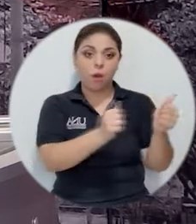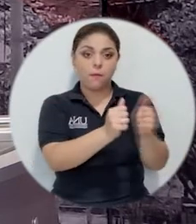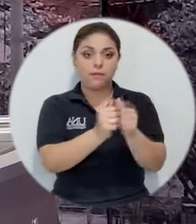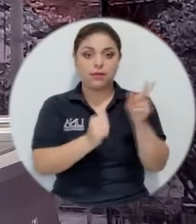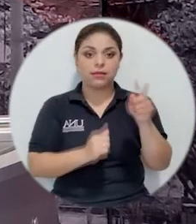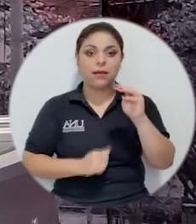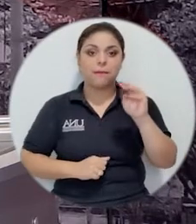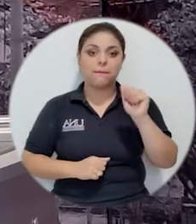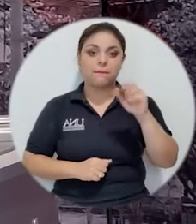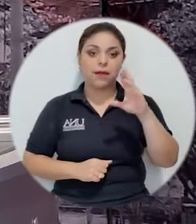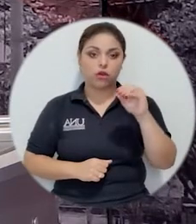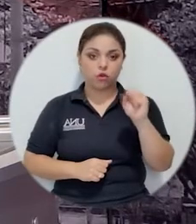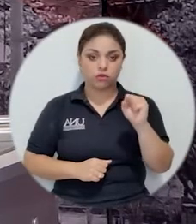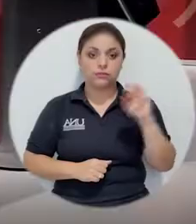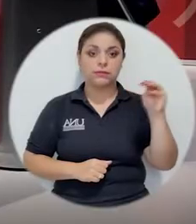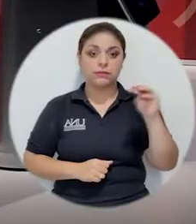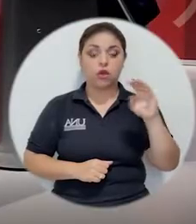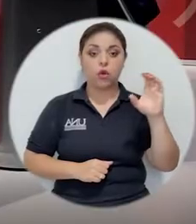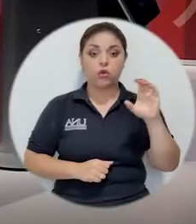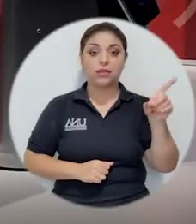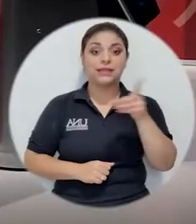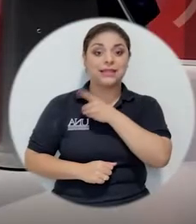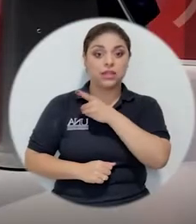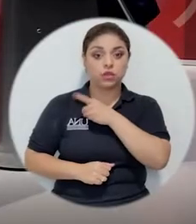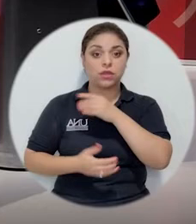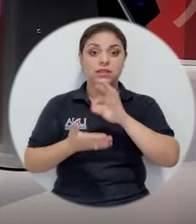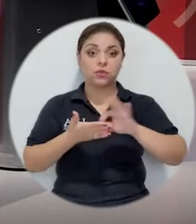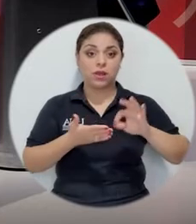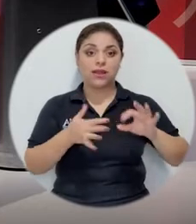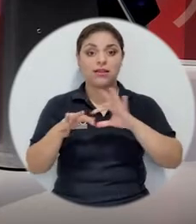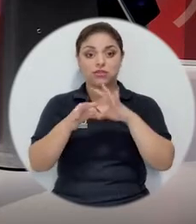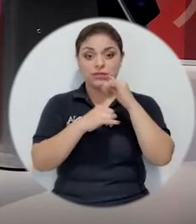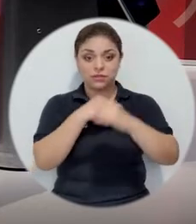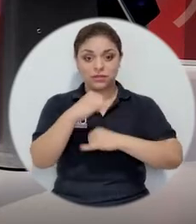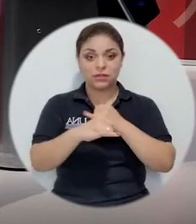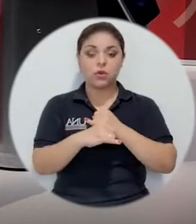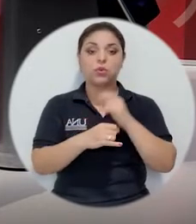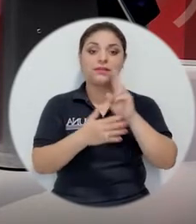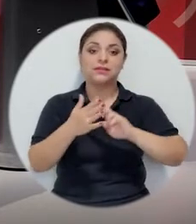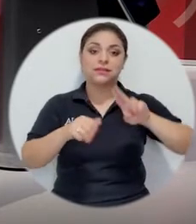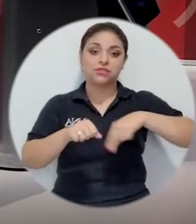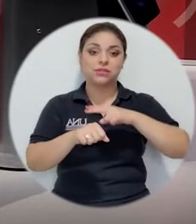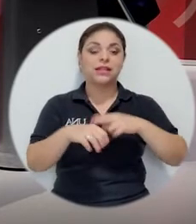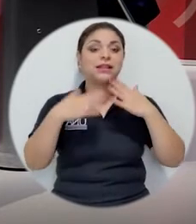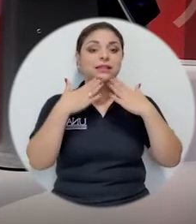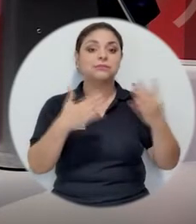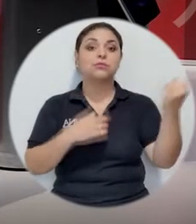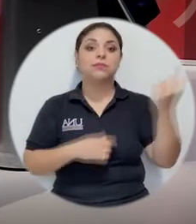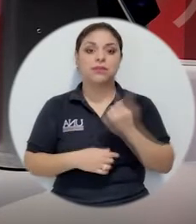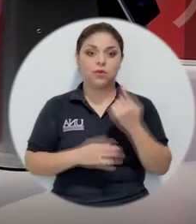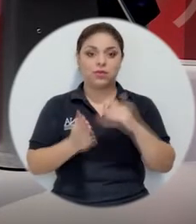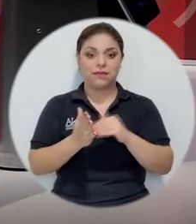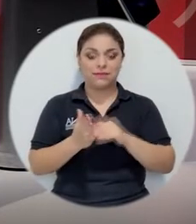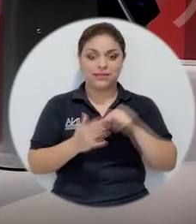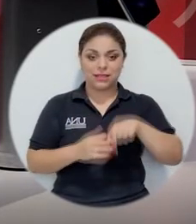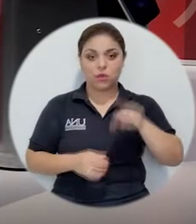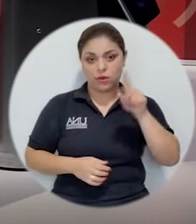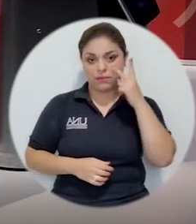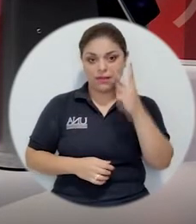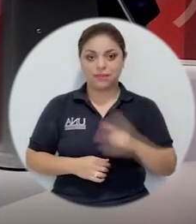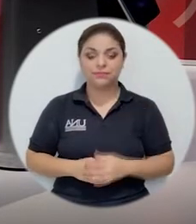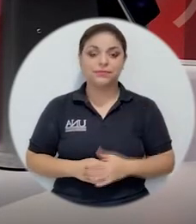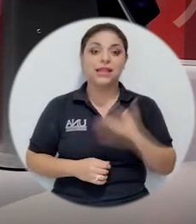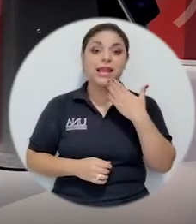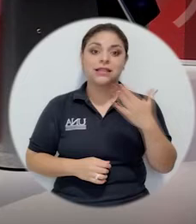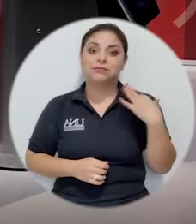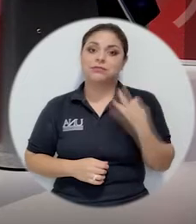acompaña Marco Méndez Coto, quien es el director de la Escuela de Relaciones Internacionales de la Universidad Nacional. Gracias, Marco, por estar de nuevo aquí en Una Mirada. Muchas